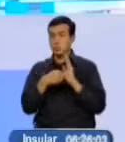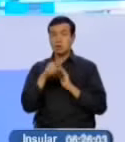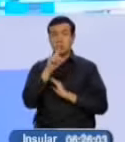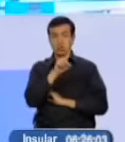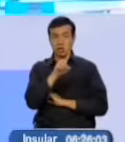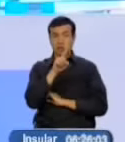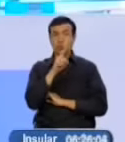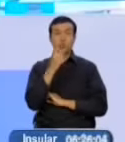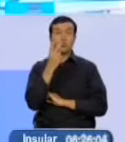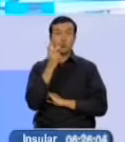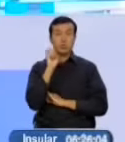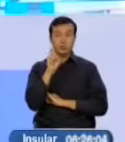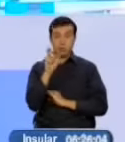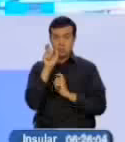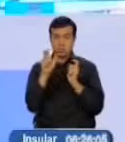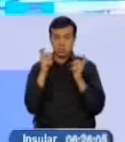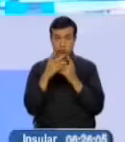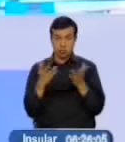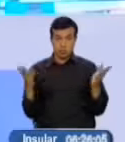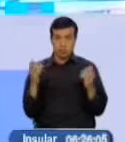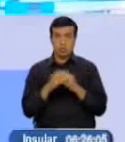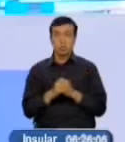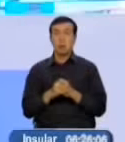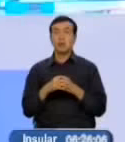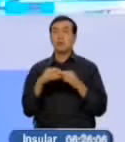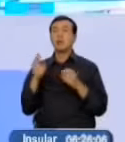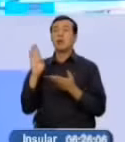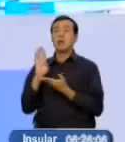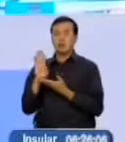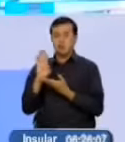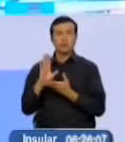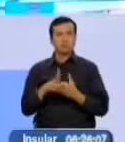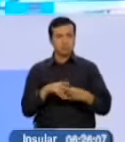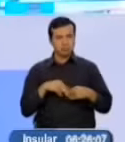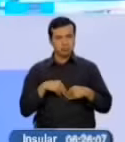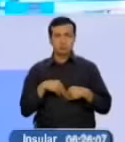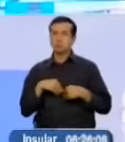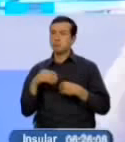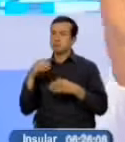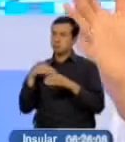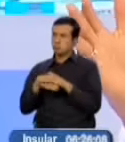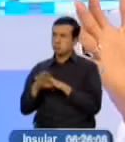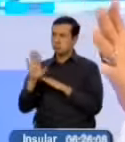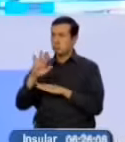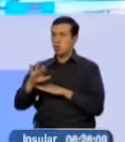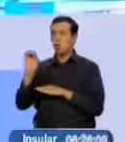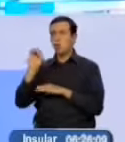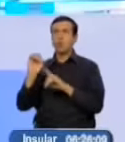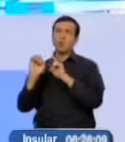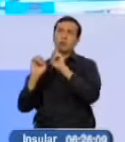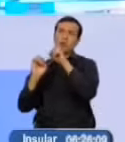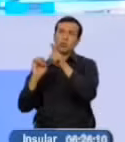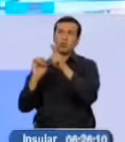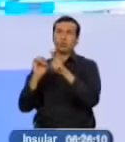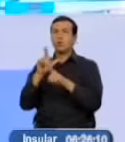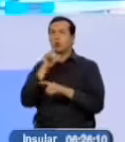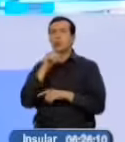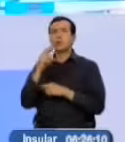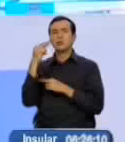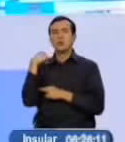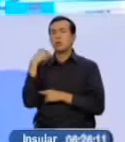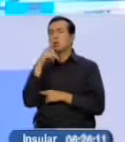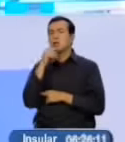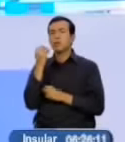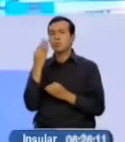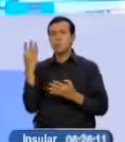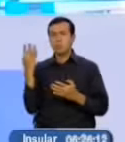se atendieron. Es decir, que el IES asumió la atención o en sus instalaciones o derivó. Esto le corresponde un